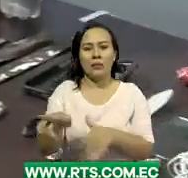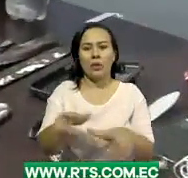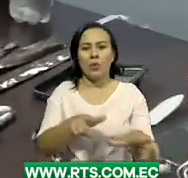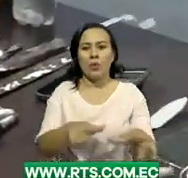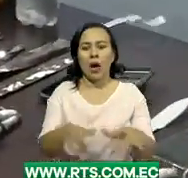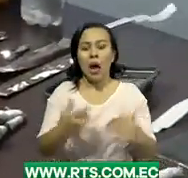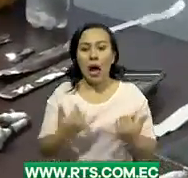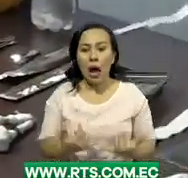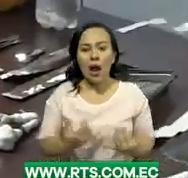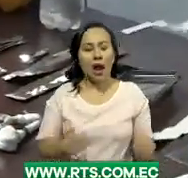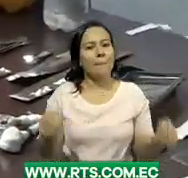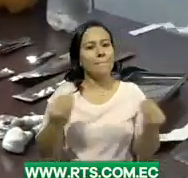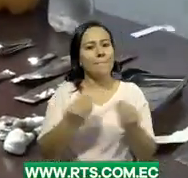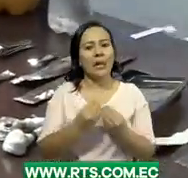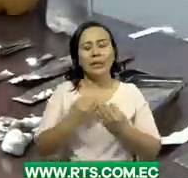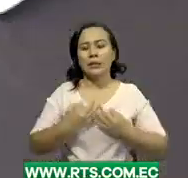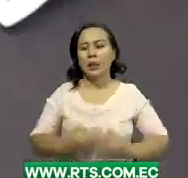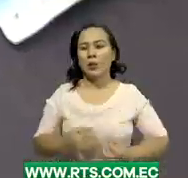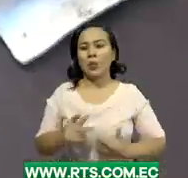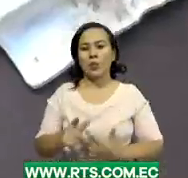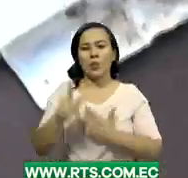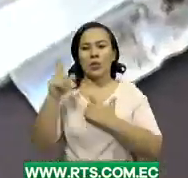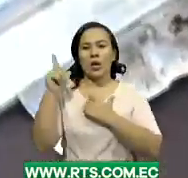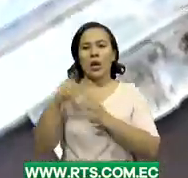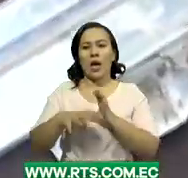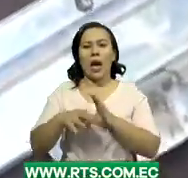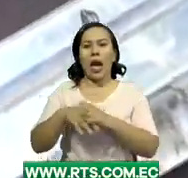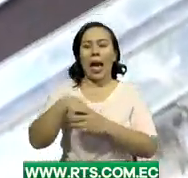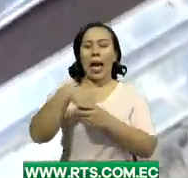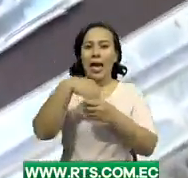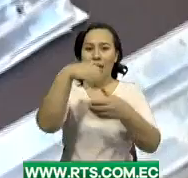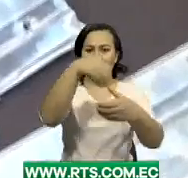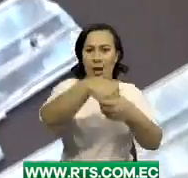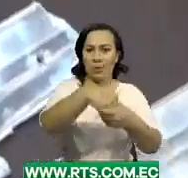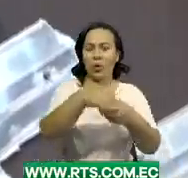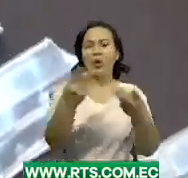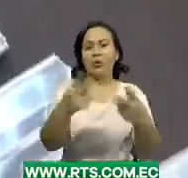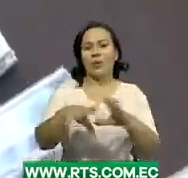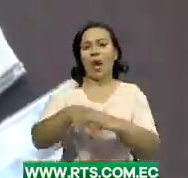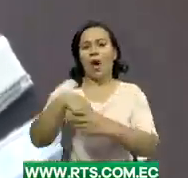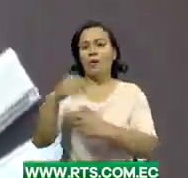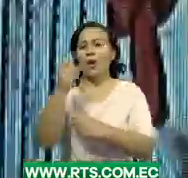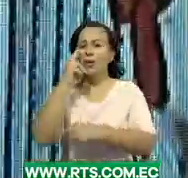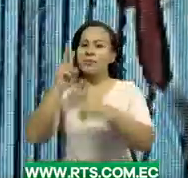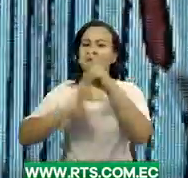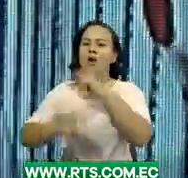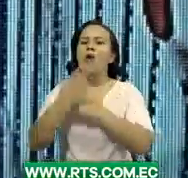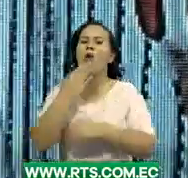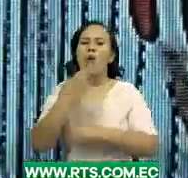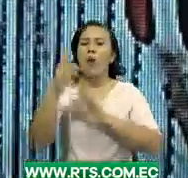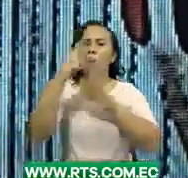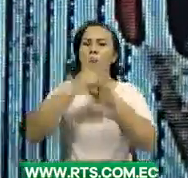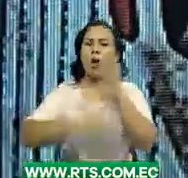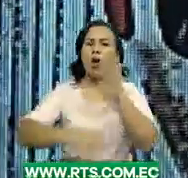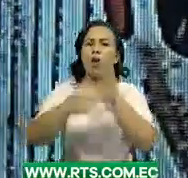se ha redoblado la seguridad dentro y fuera, y por ahora se investiga la forma en que ingresaron estos objetos prohibidos, informó Charlie.